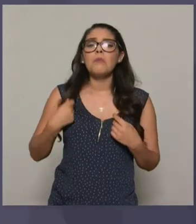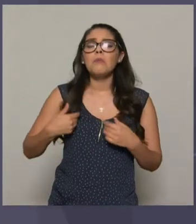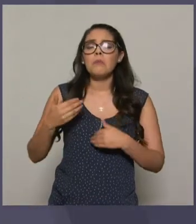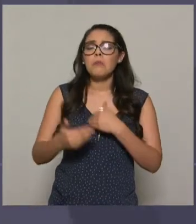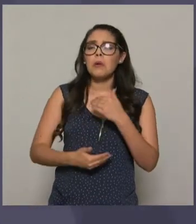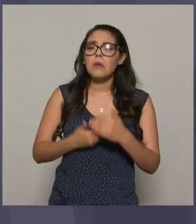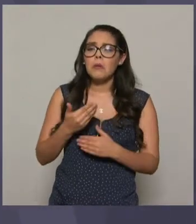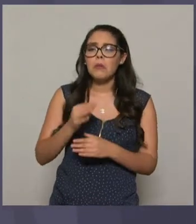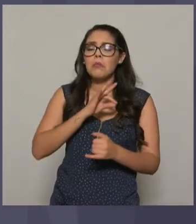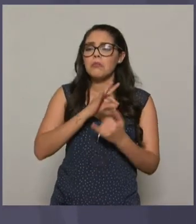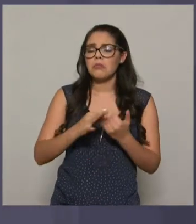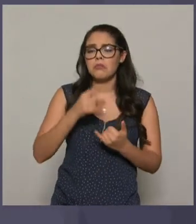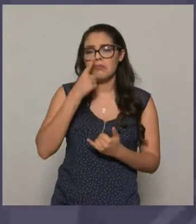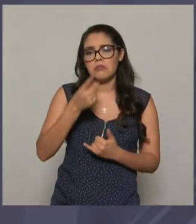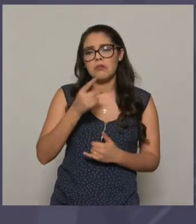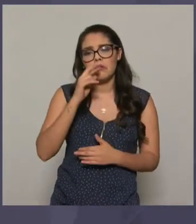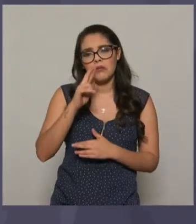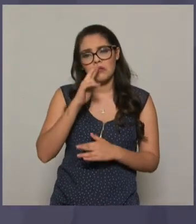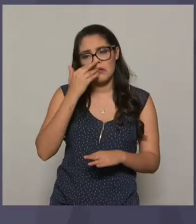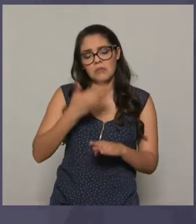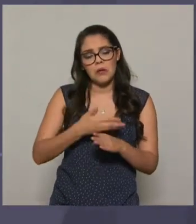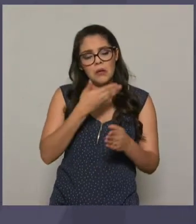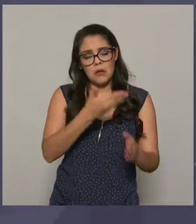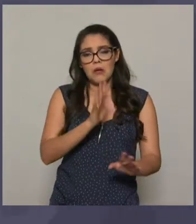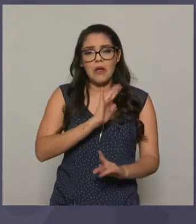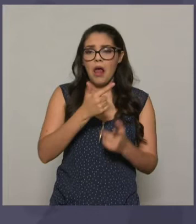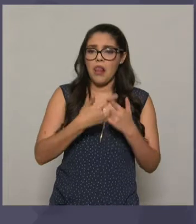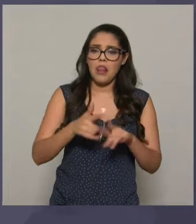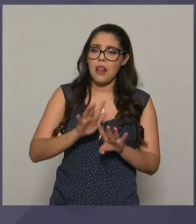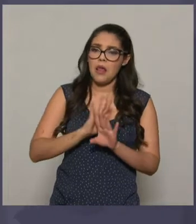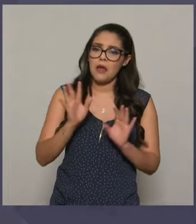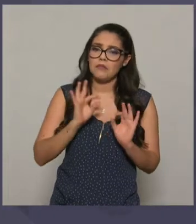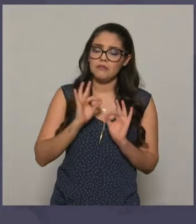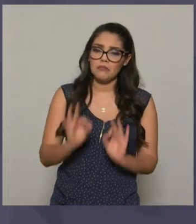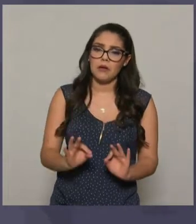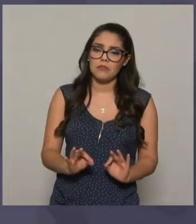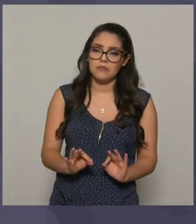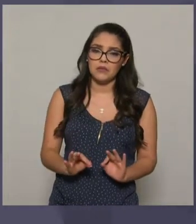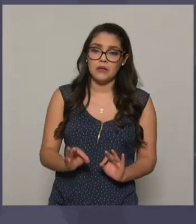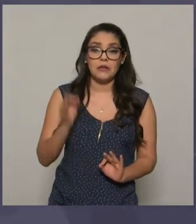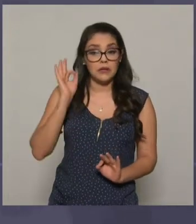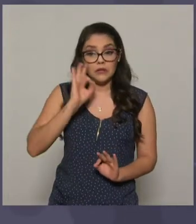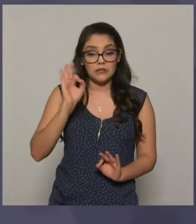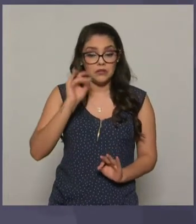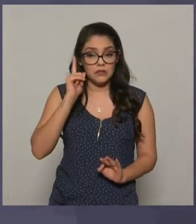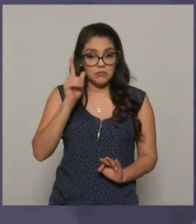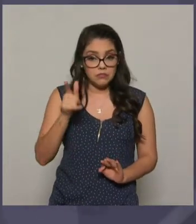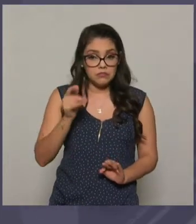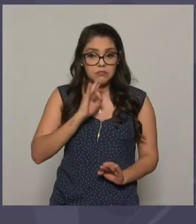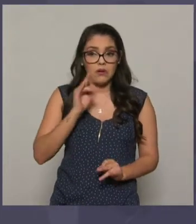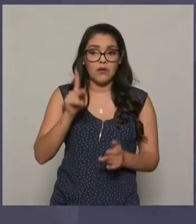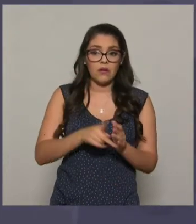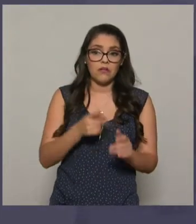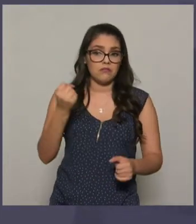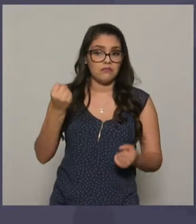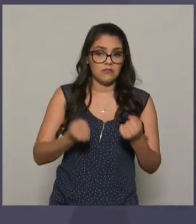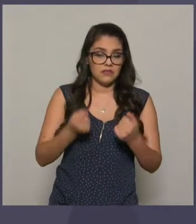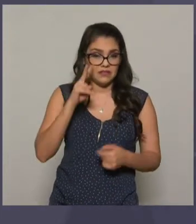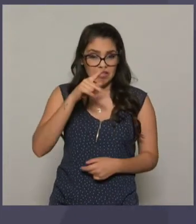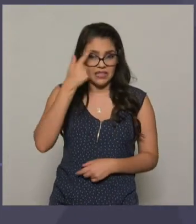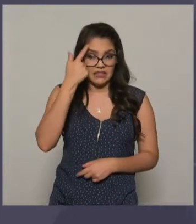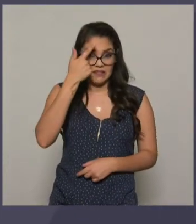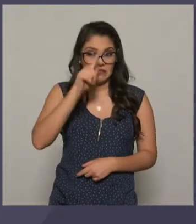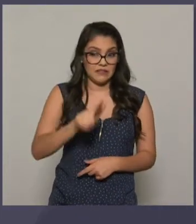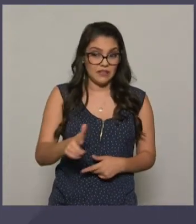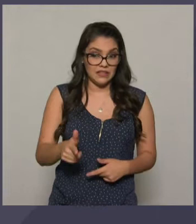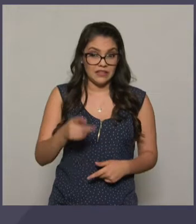se le fincó responsabilidad, pero está libre y posiblemente esté de nuevo al frente de un volante. Ay, no, qué horror. Me imagino ese